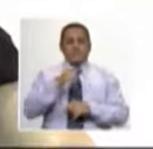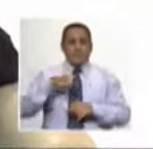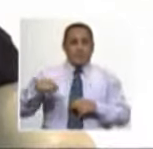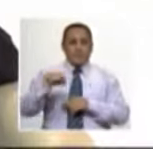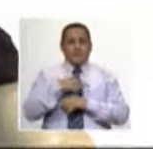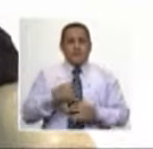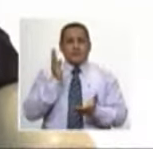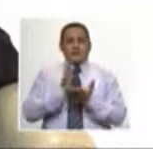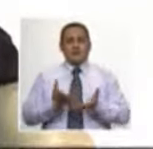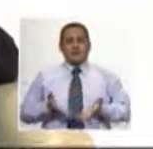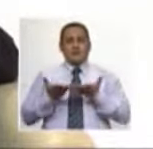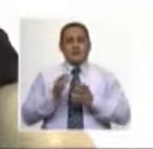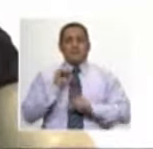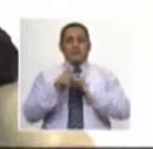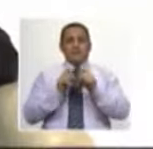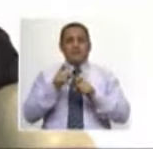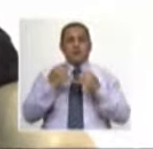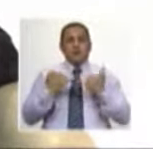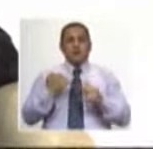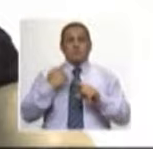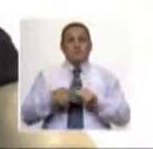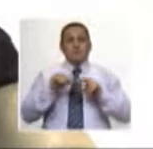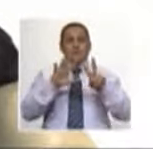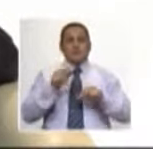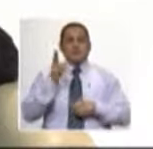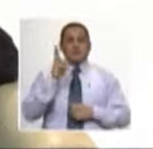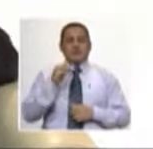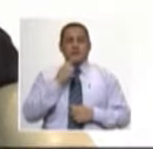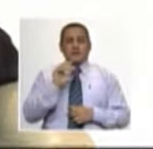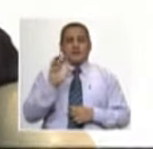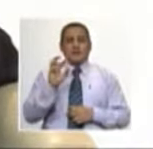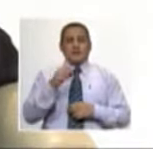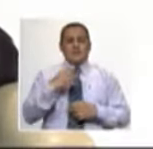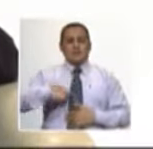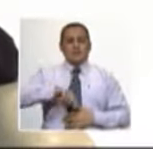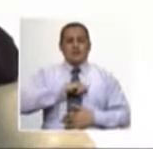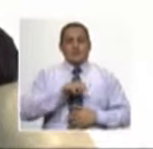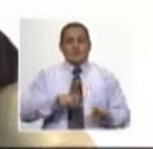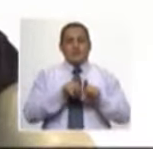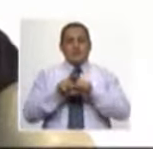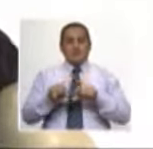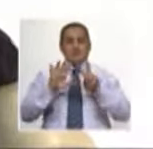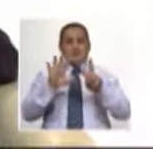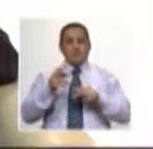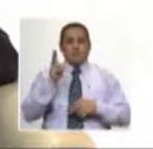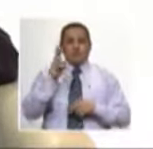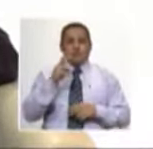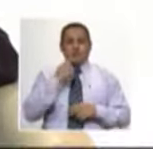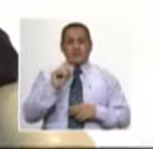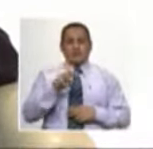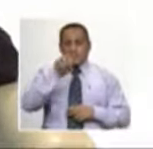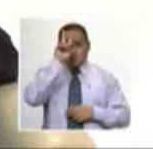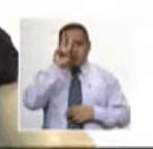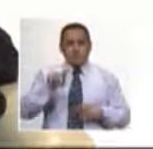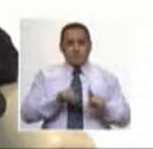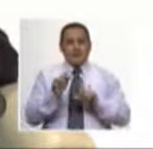sentencias vienen comentadas por 7 profesores españoles y 7 profesores peruanos especialistas en la materia,